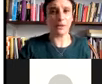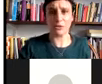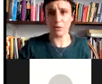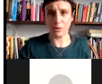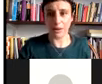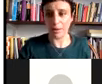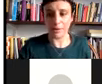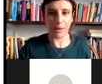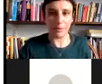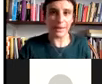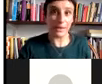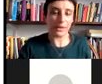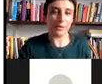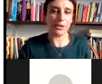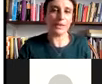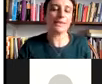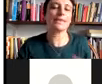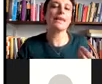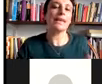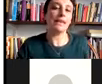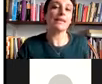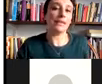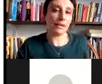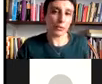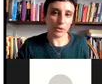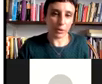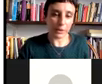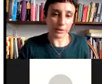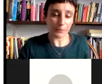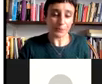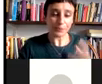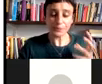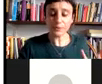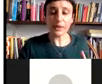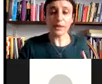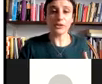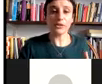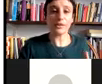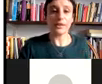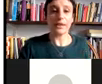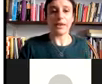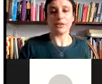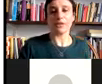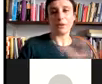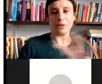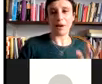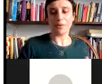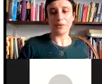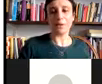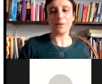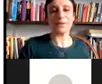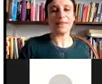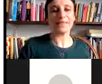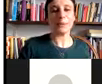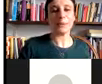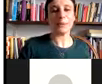salud, derecho a vivir una vida plena y libre de violencias y decidir autónomamente. Entonces, nosotras cuando trabajamos con